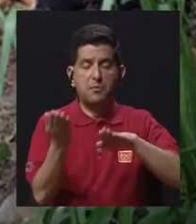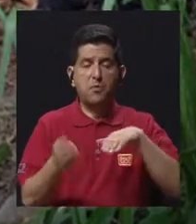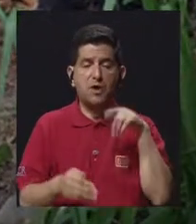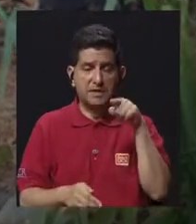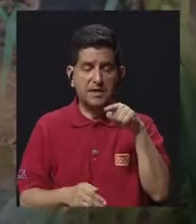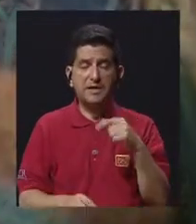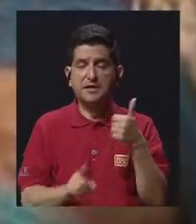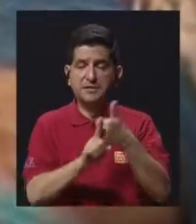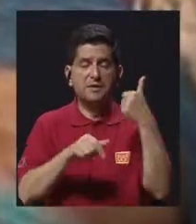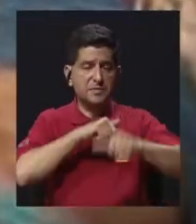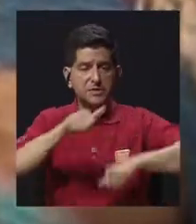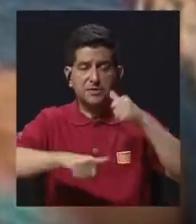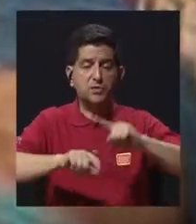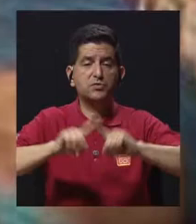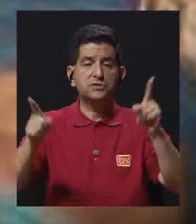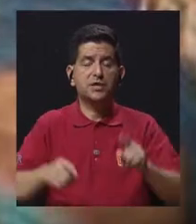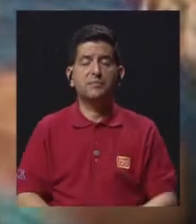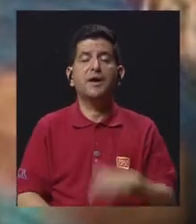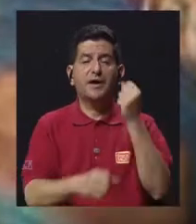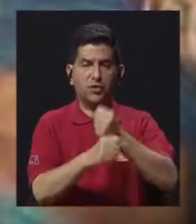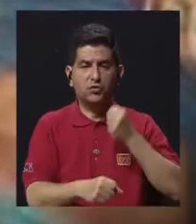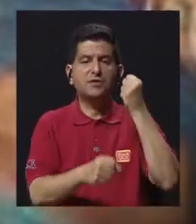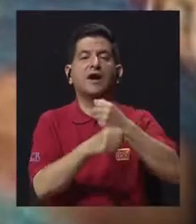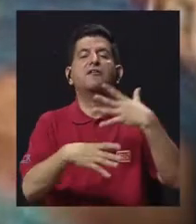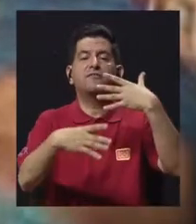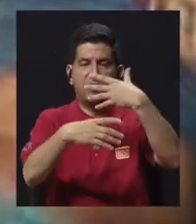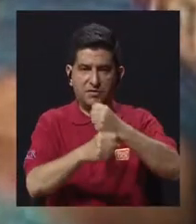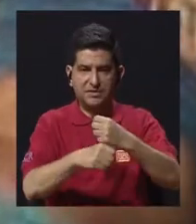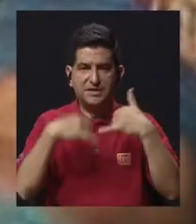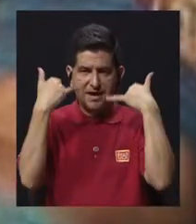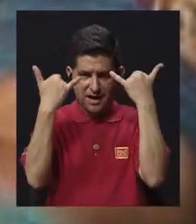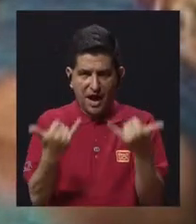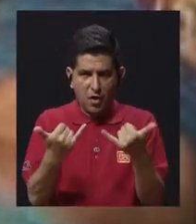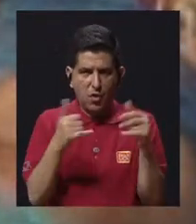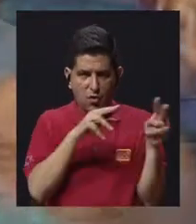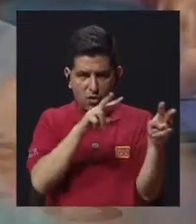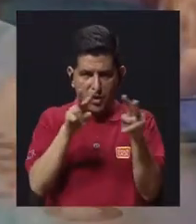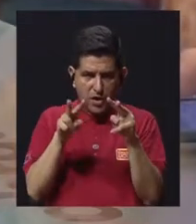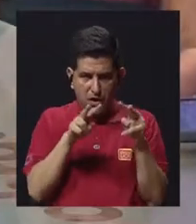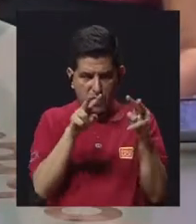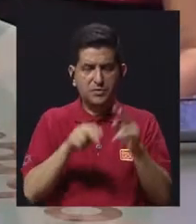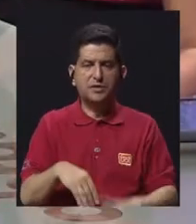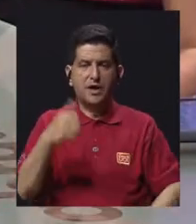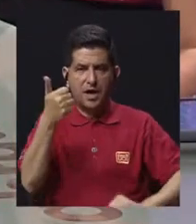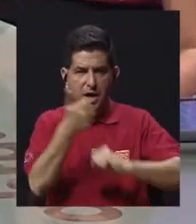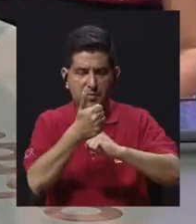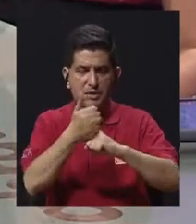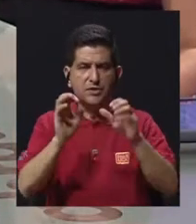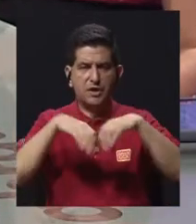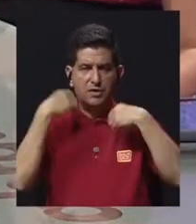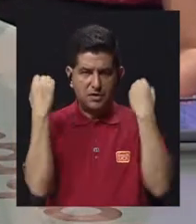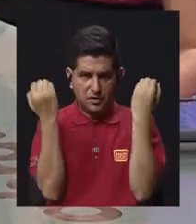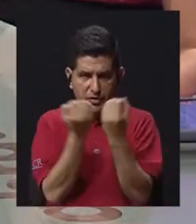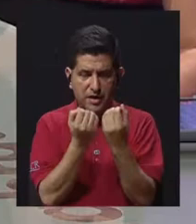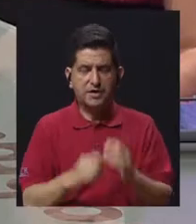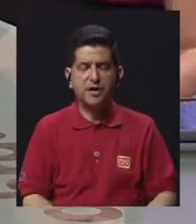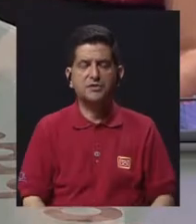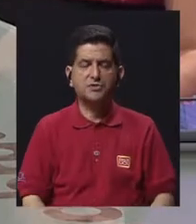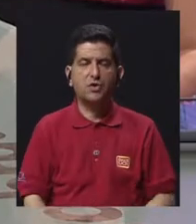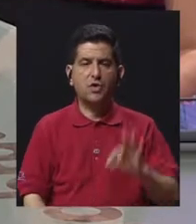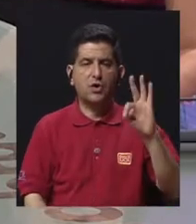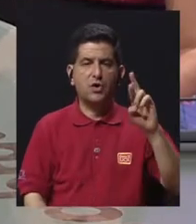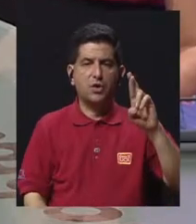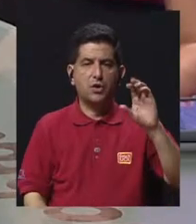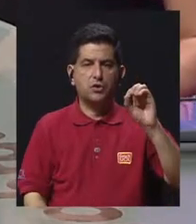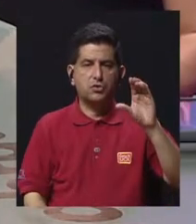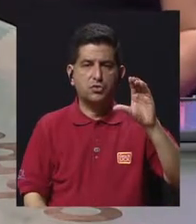pero que se haga un trabajo. Ahorita el observatorio, apoyado de las organizaciones de Trocaire,